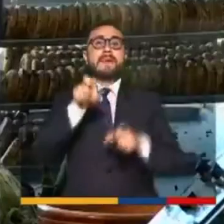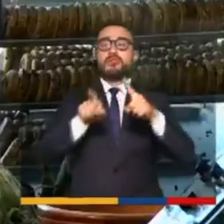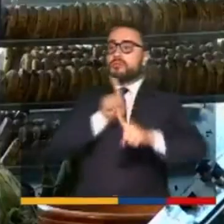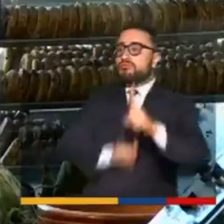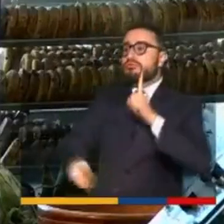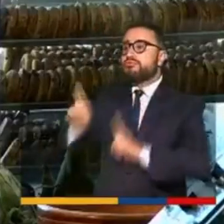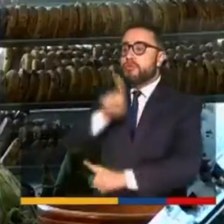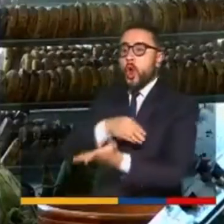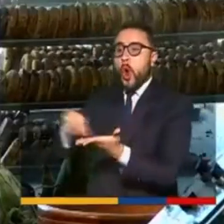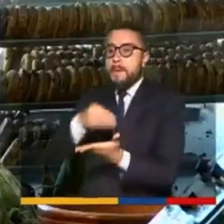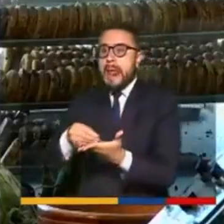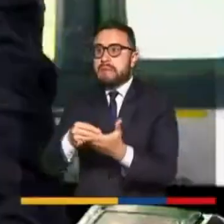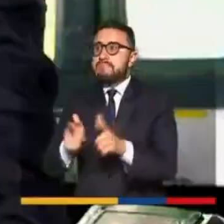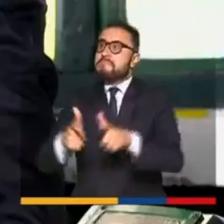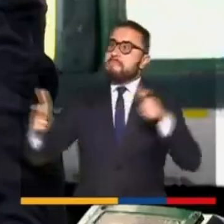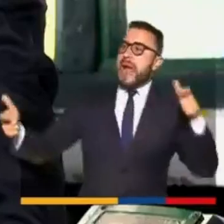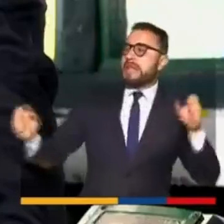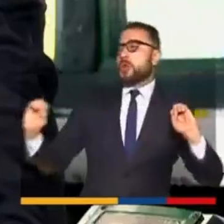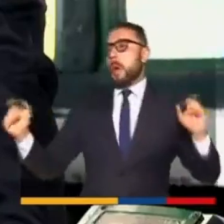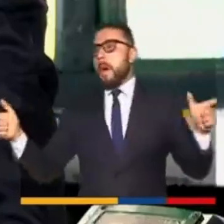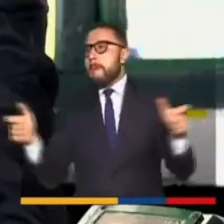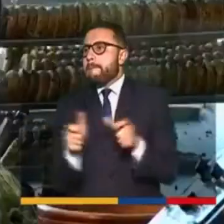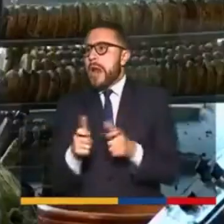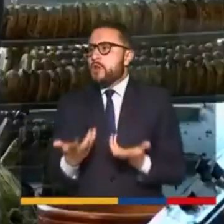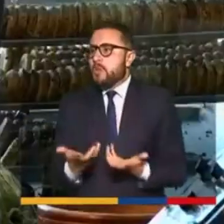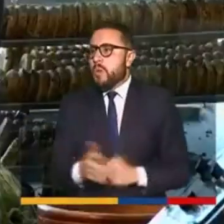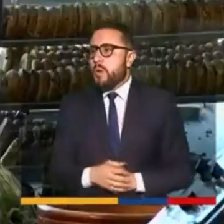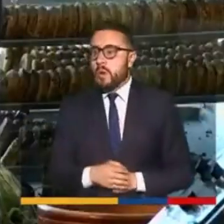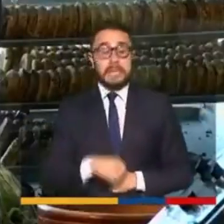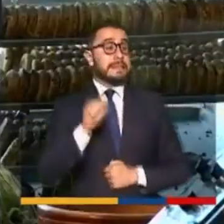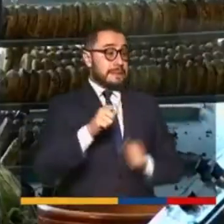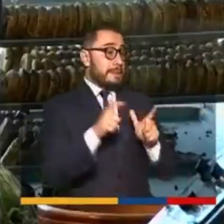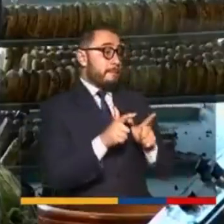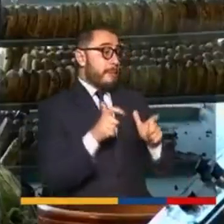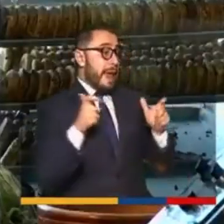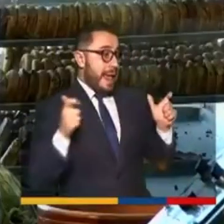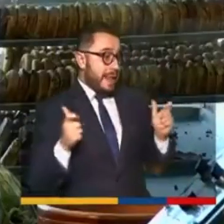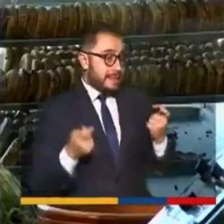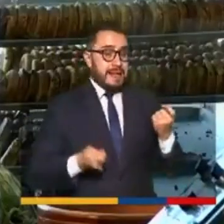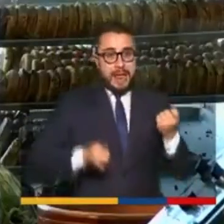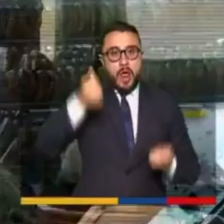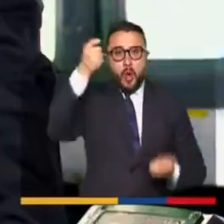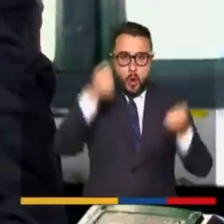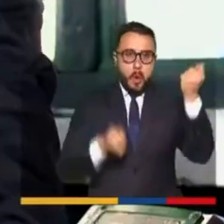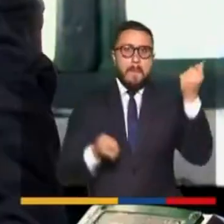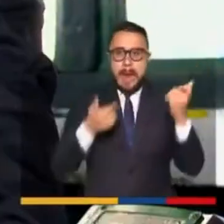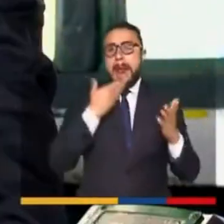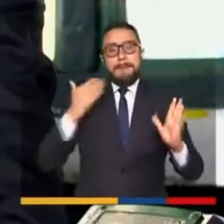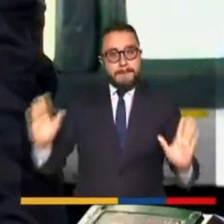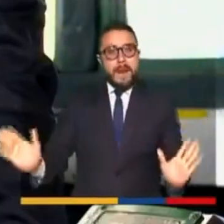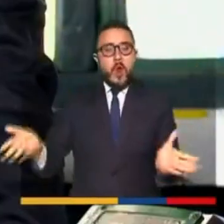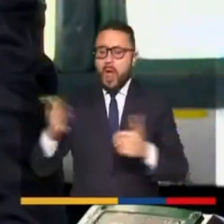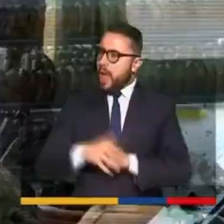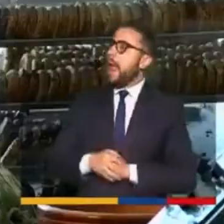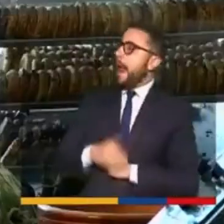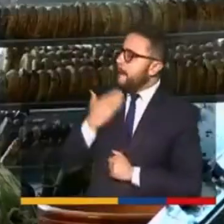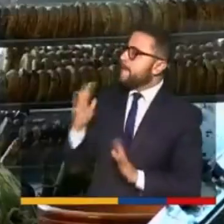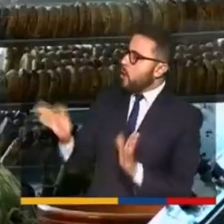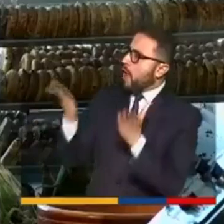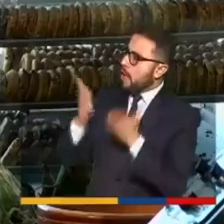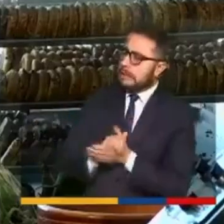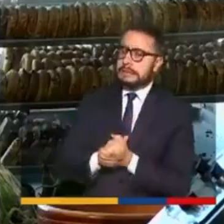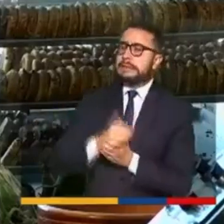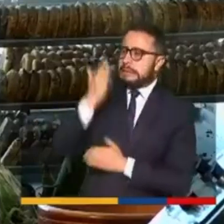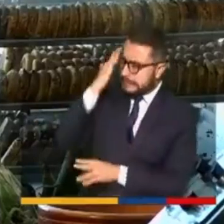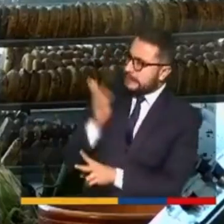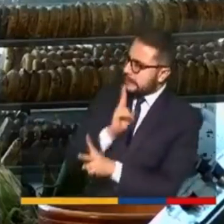arepas? Más. Sí, Están entrando más clientes a comprar arepas. La economía pues Ha mejorado. Pues estuvo